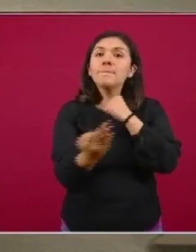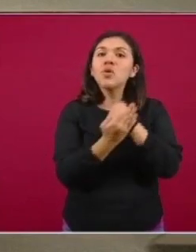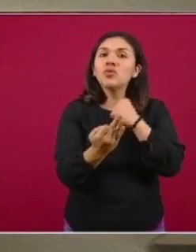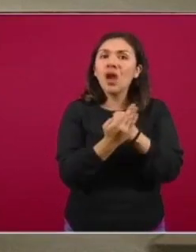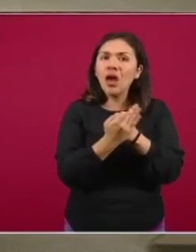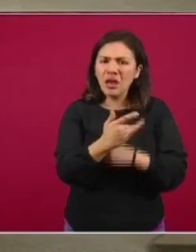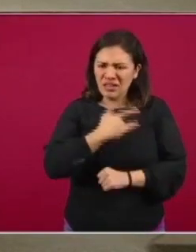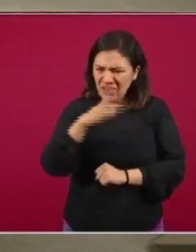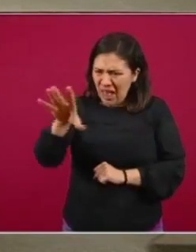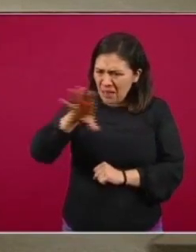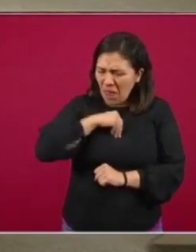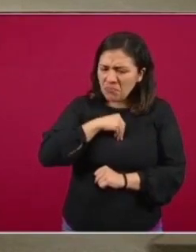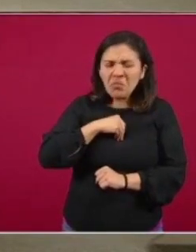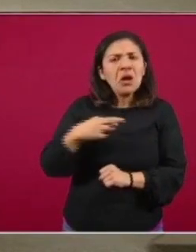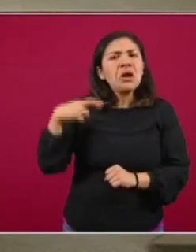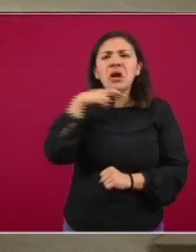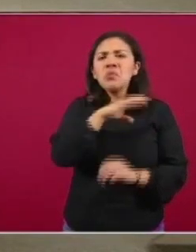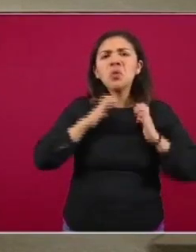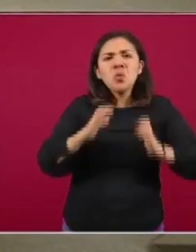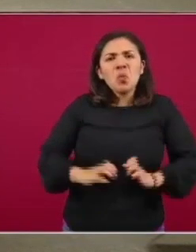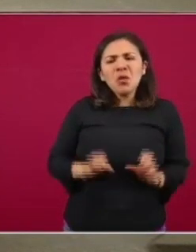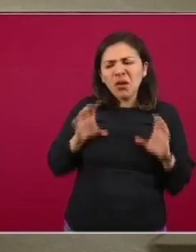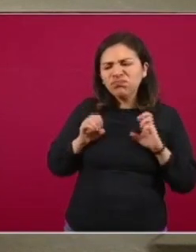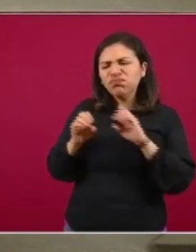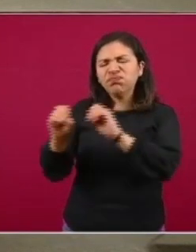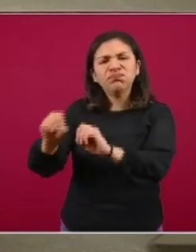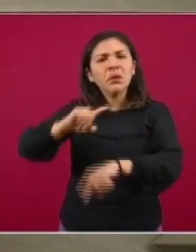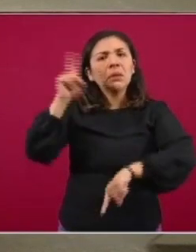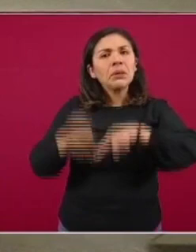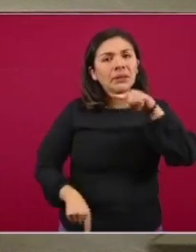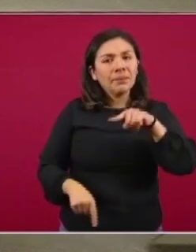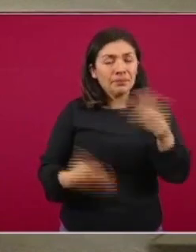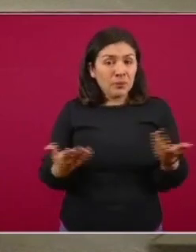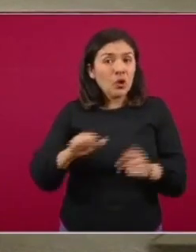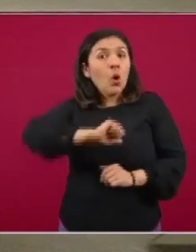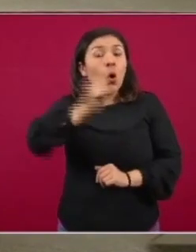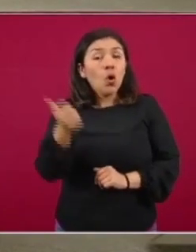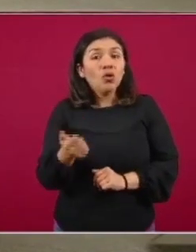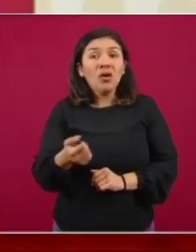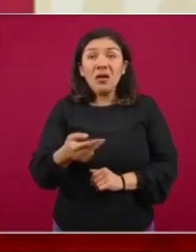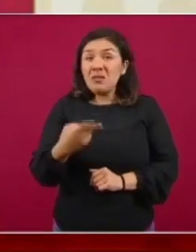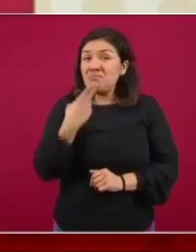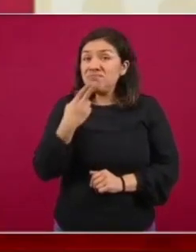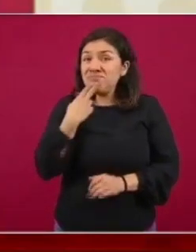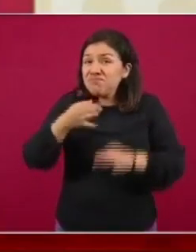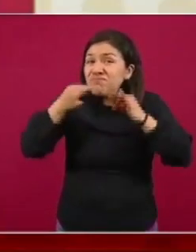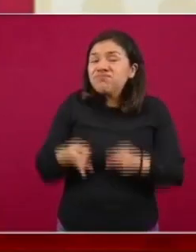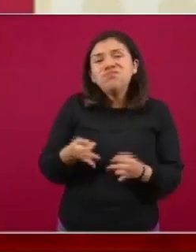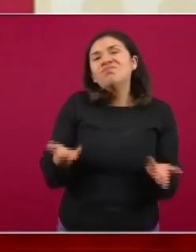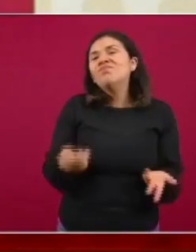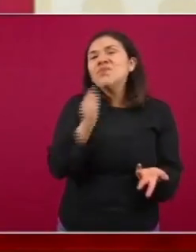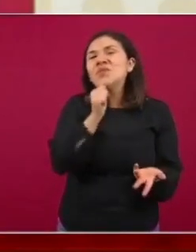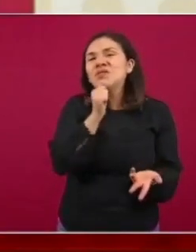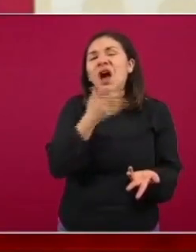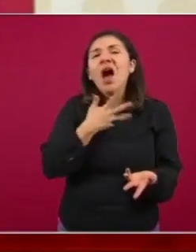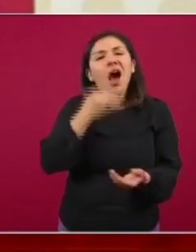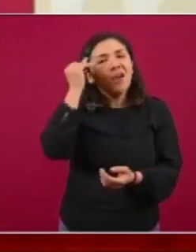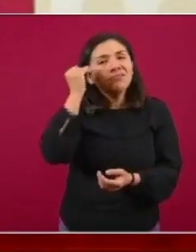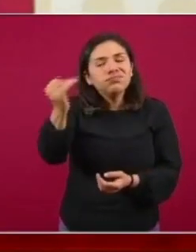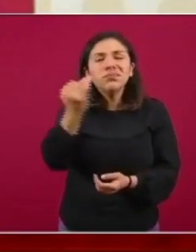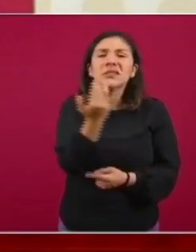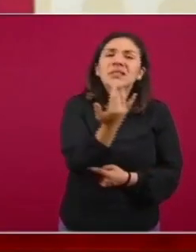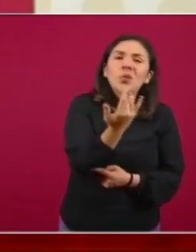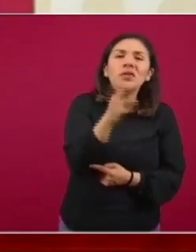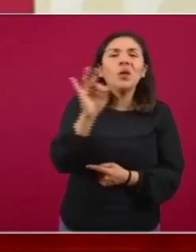ataca. Otras que no son tan efectivas, ¿no? Y por eso el ejemplo que hemos manejado con la influenza, ¿no? Que no son tan efectivas, llegan 40,